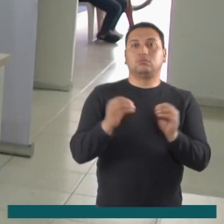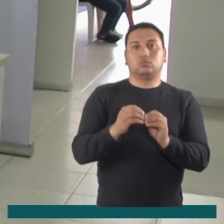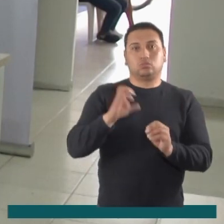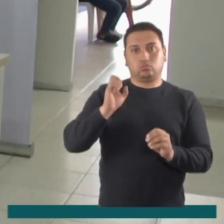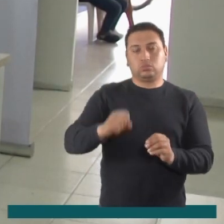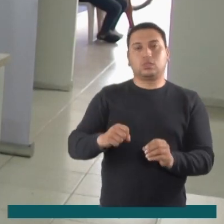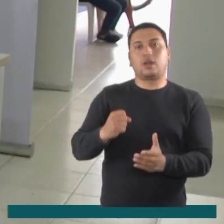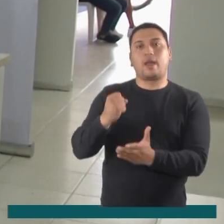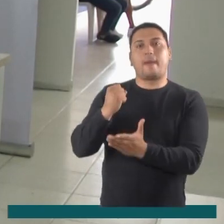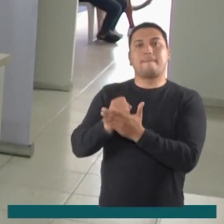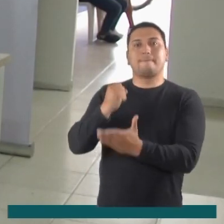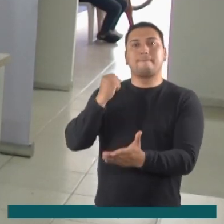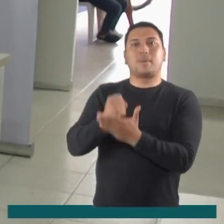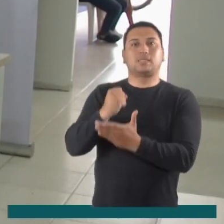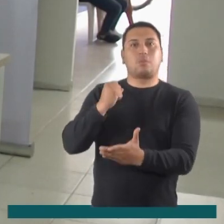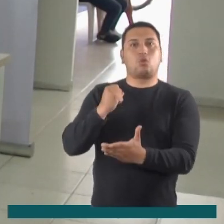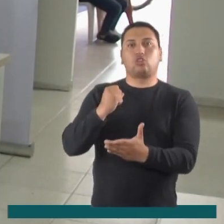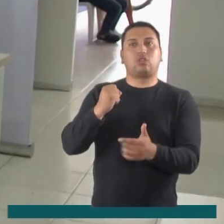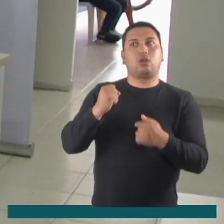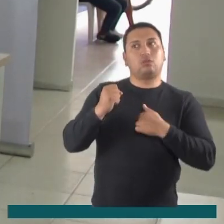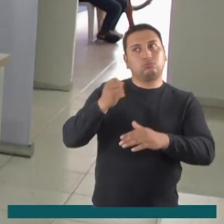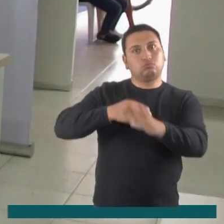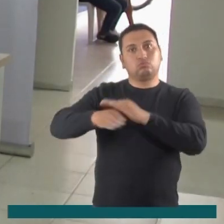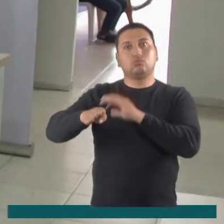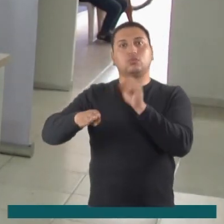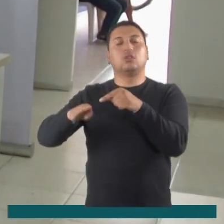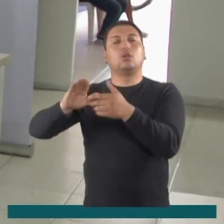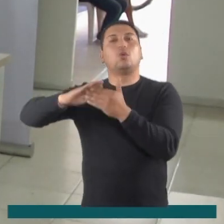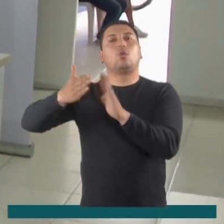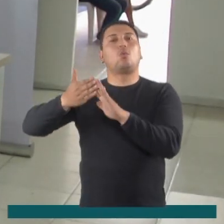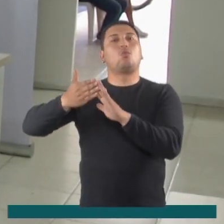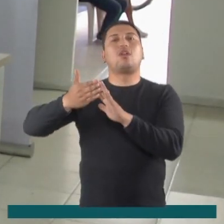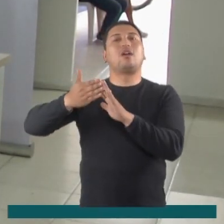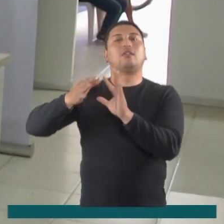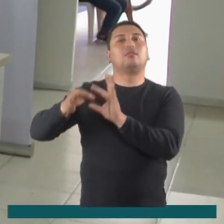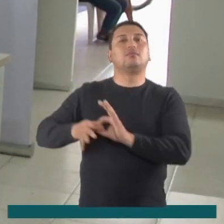usted puede ingresar sin pasaporte a todos los países miembros de la